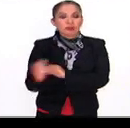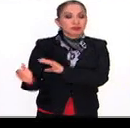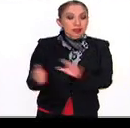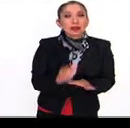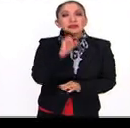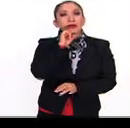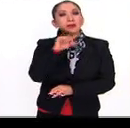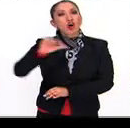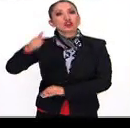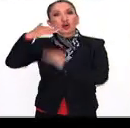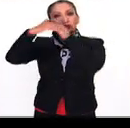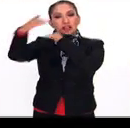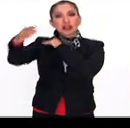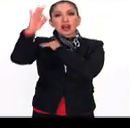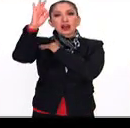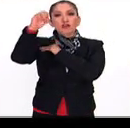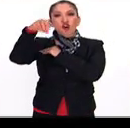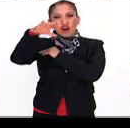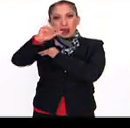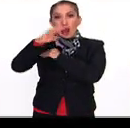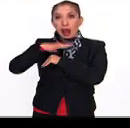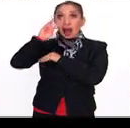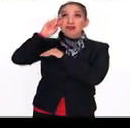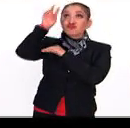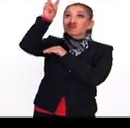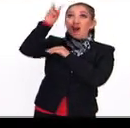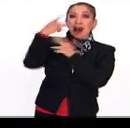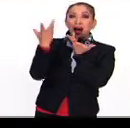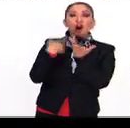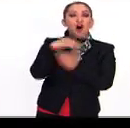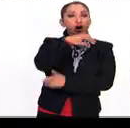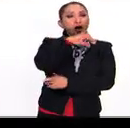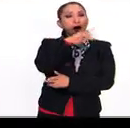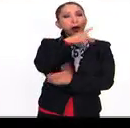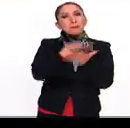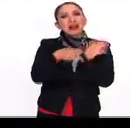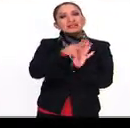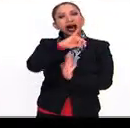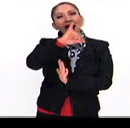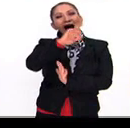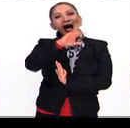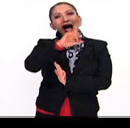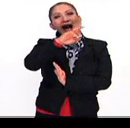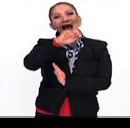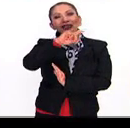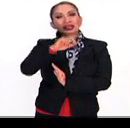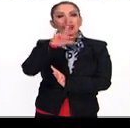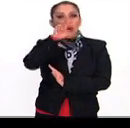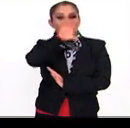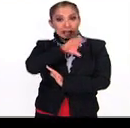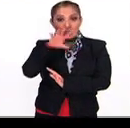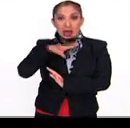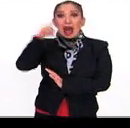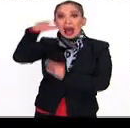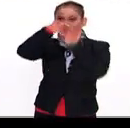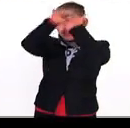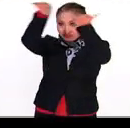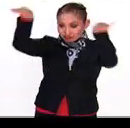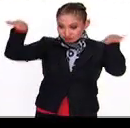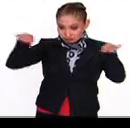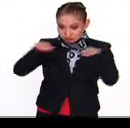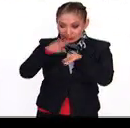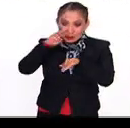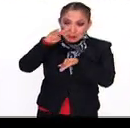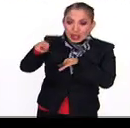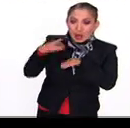Pero también el techo del Fondo de Cultura Económica o la Plaza Jacarandas en Aguascalientes implican